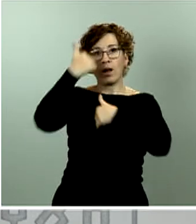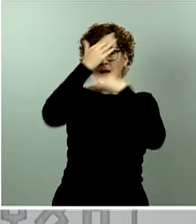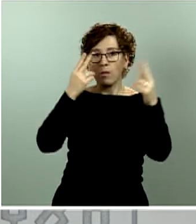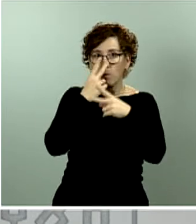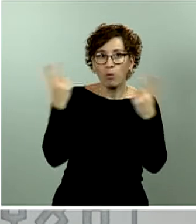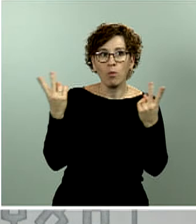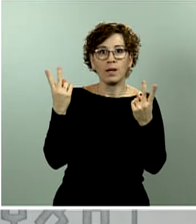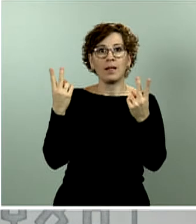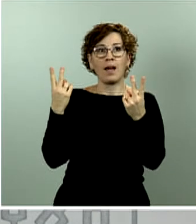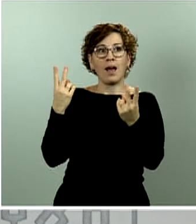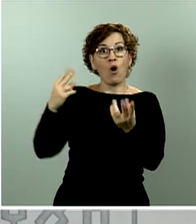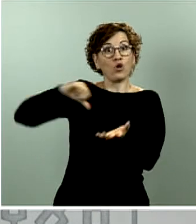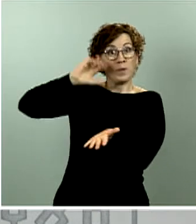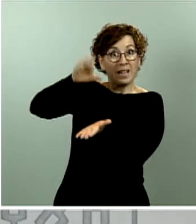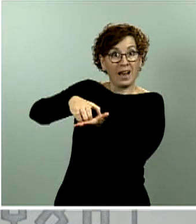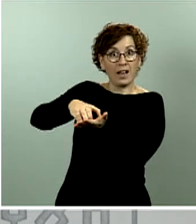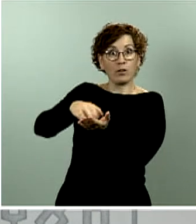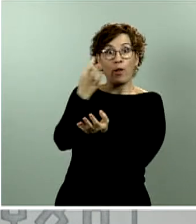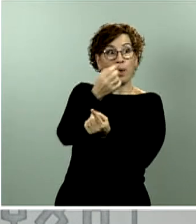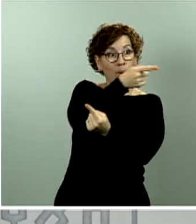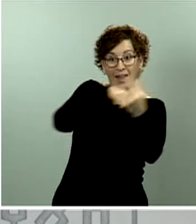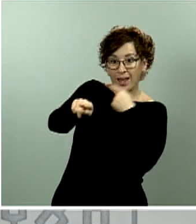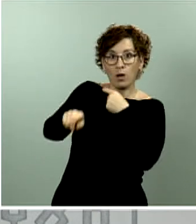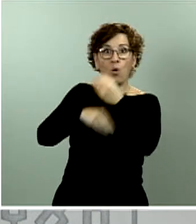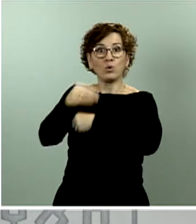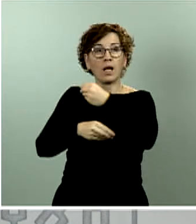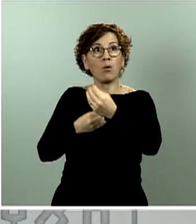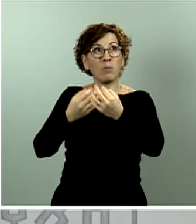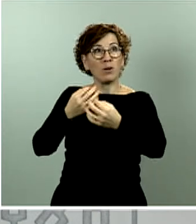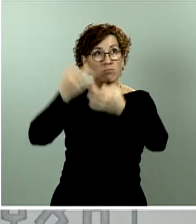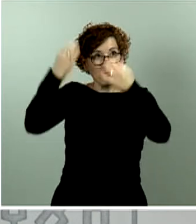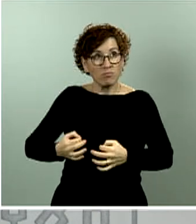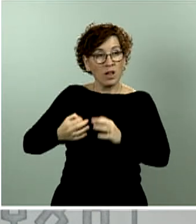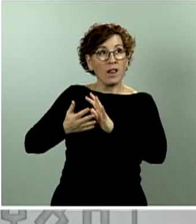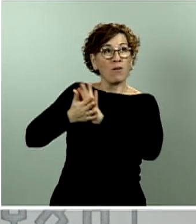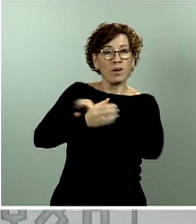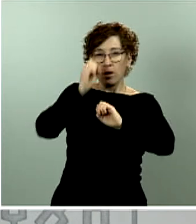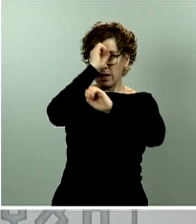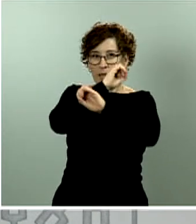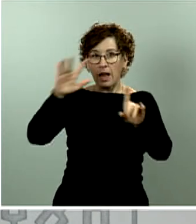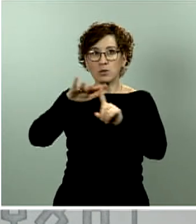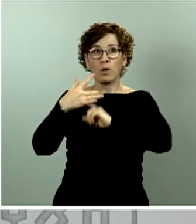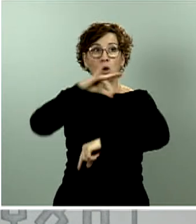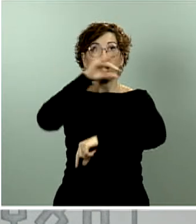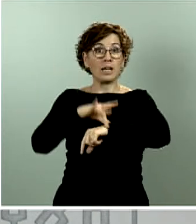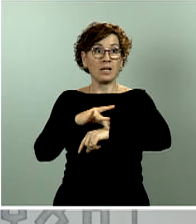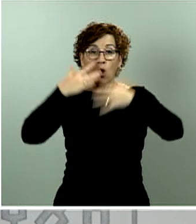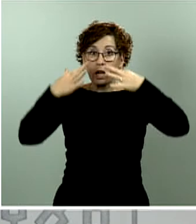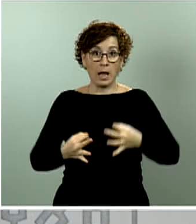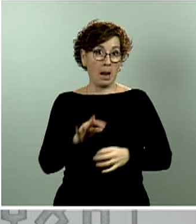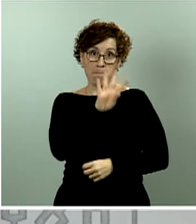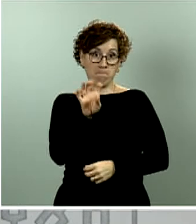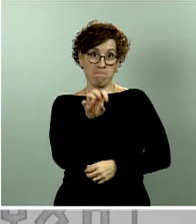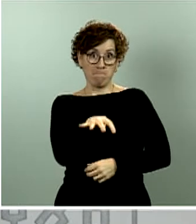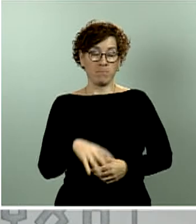todos, sin que tenga un sentido clínico real. De todas formas, se tendrá que ir valorando cómo evolucionan estas pruebas que